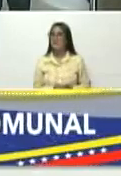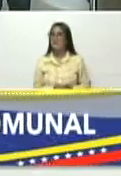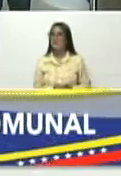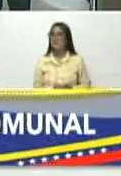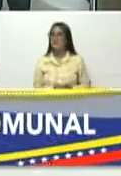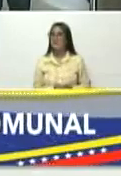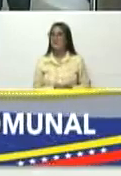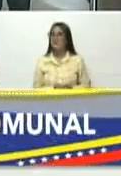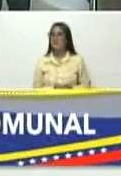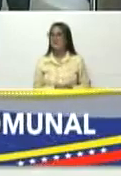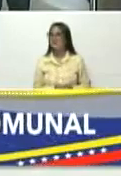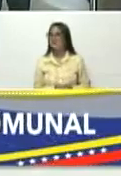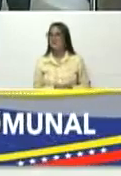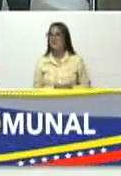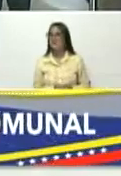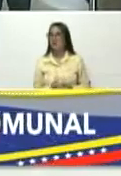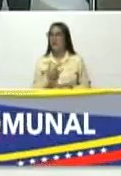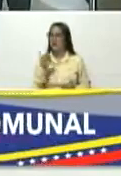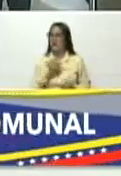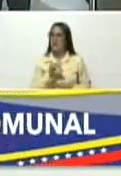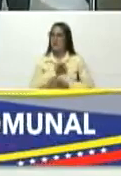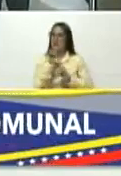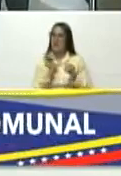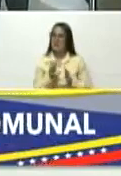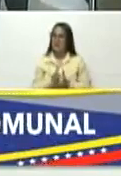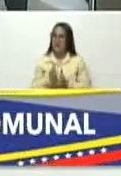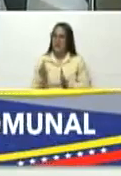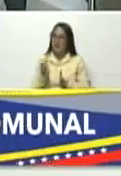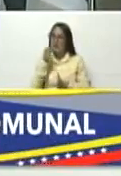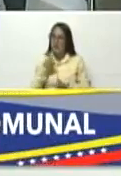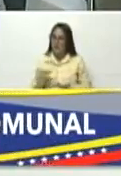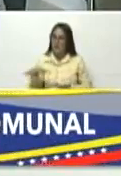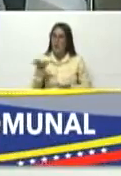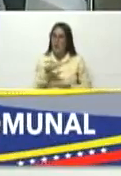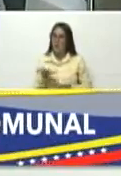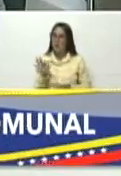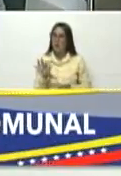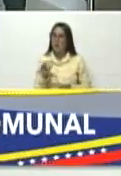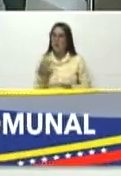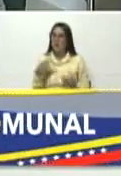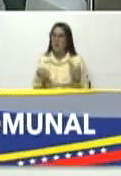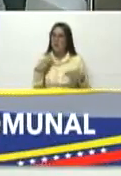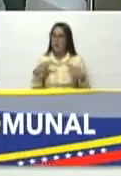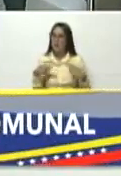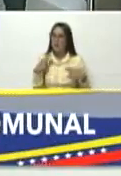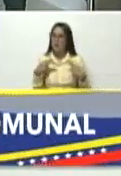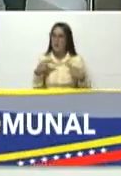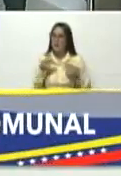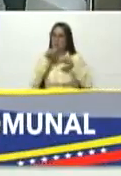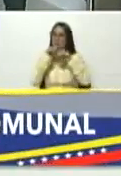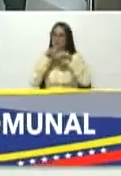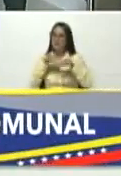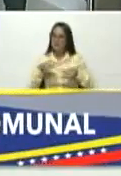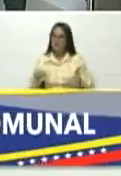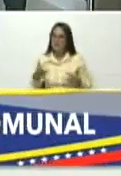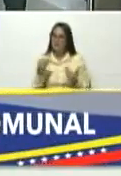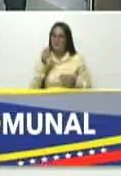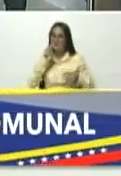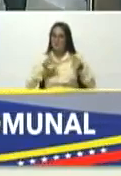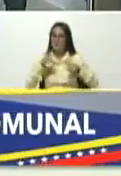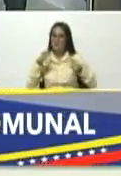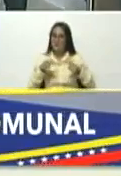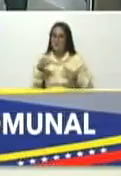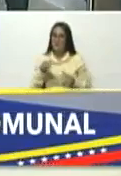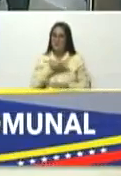pregunta. Aquí estamos felices, al lado de nuestro pueblo de Ciudad Caribe y de este comedor que va a bendecir a mucha gente con